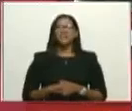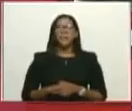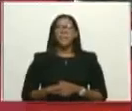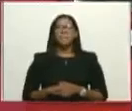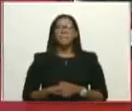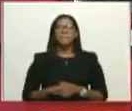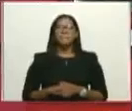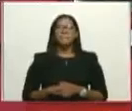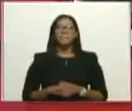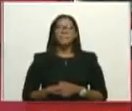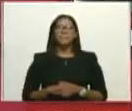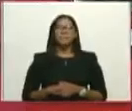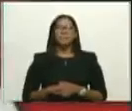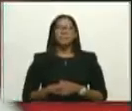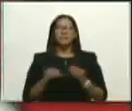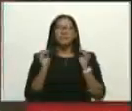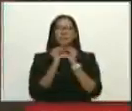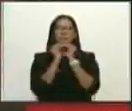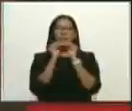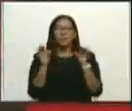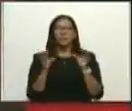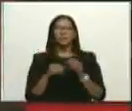¿Un beso?